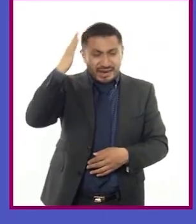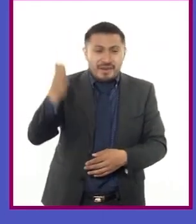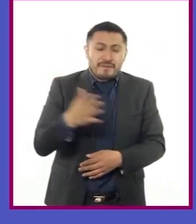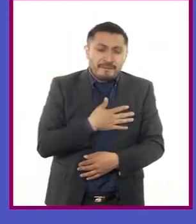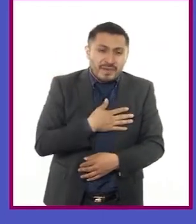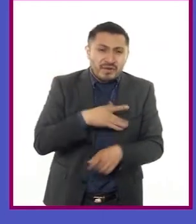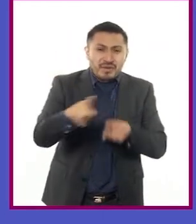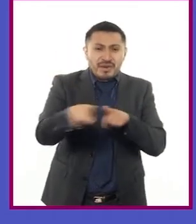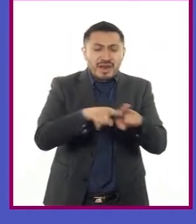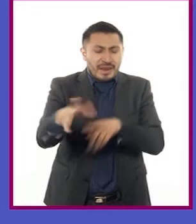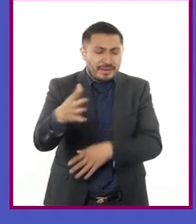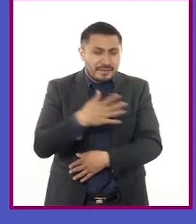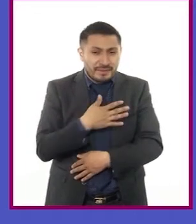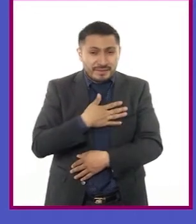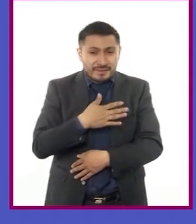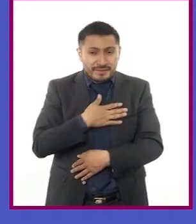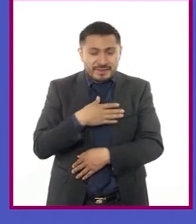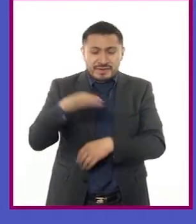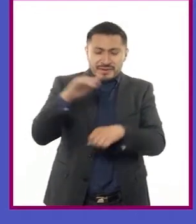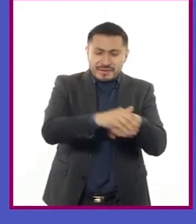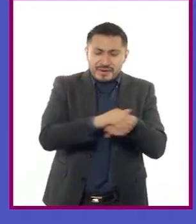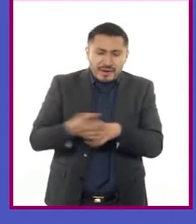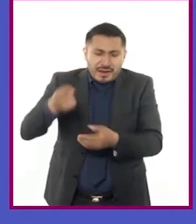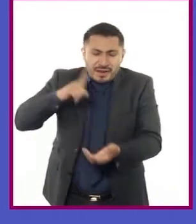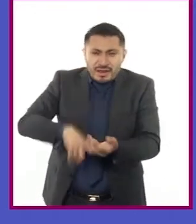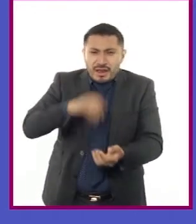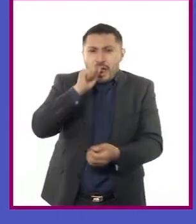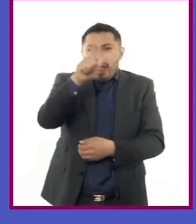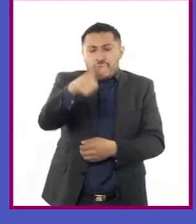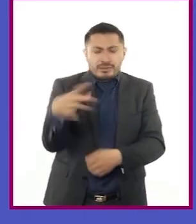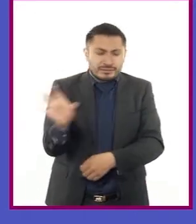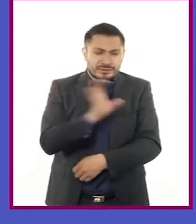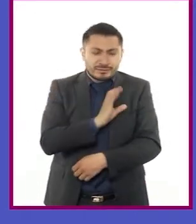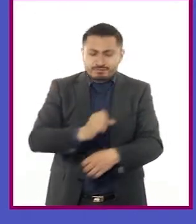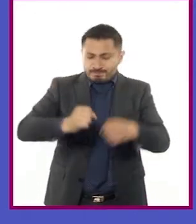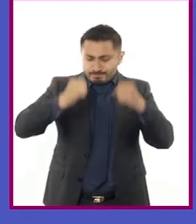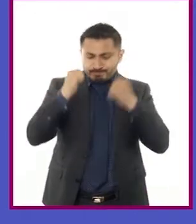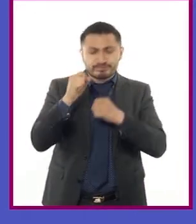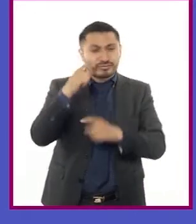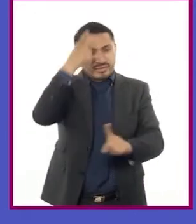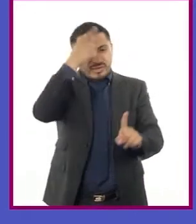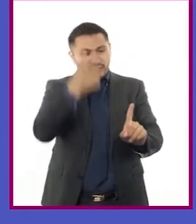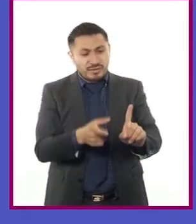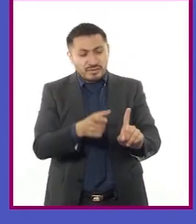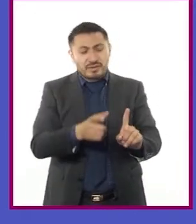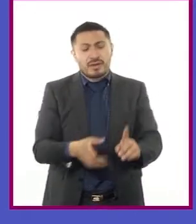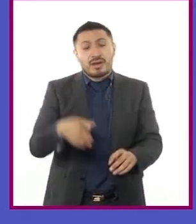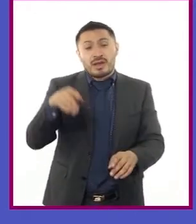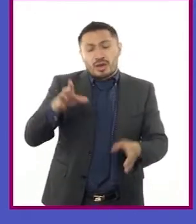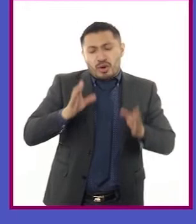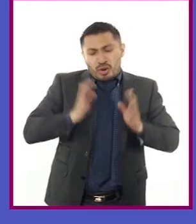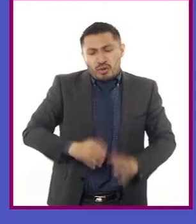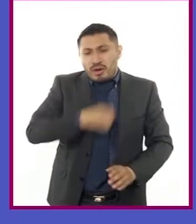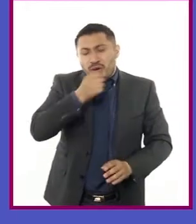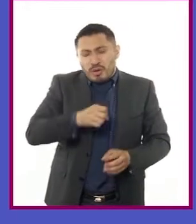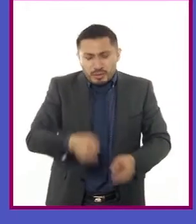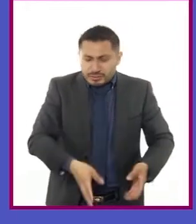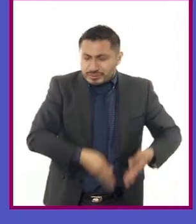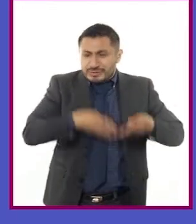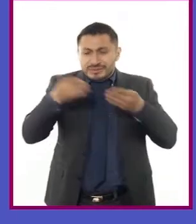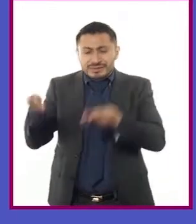hermano mío, amigo de mi alma, tierno y fuerte, saca tu cuerpo viejo, viejo